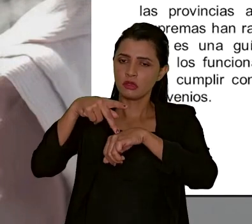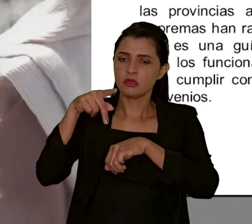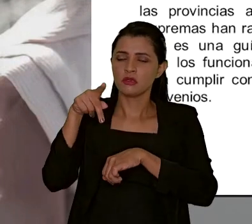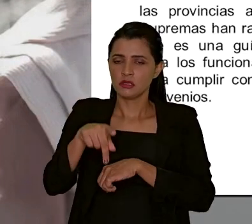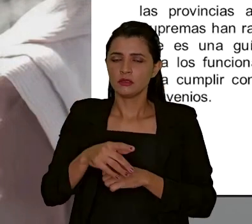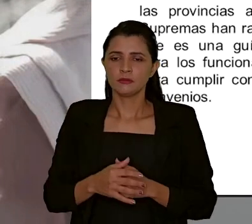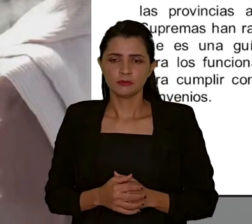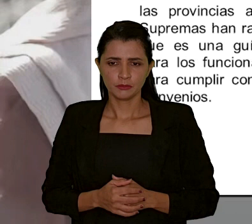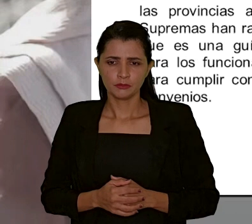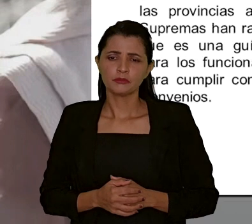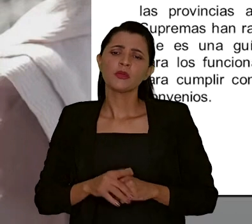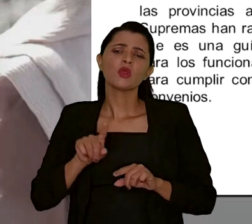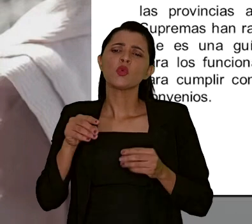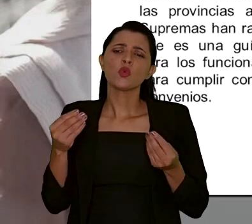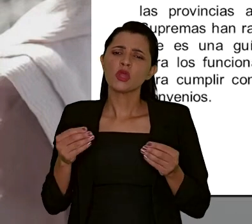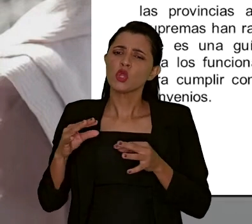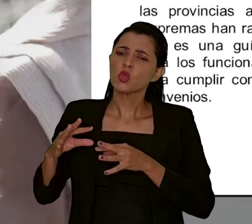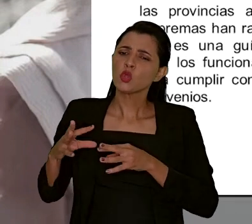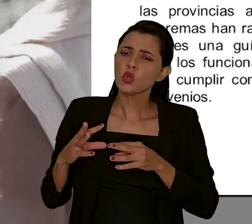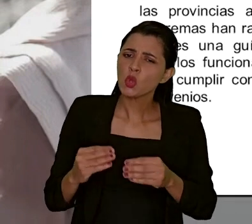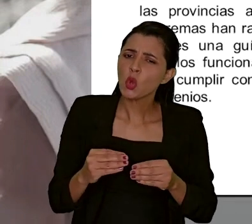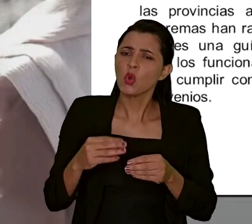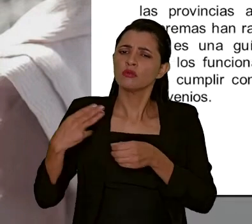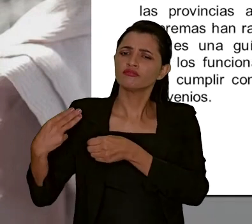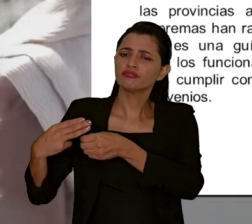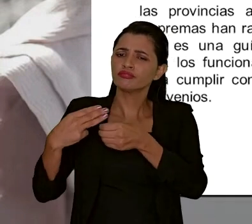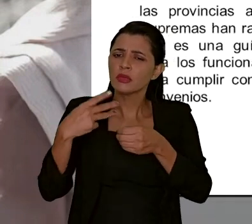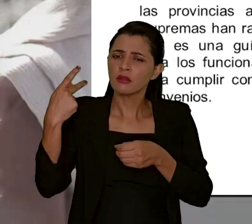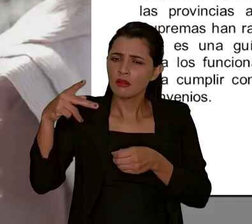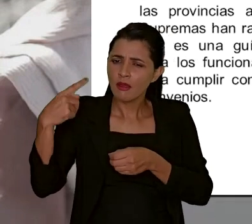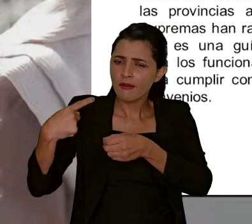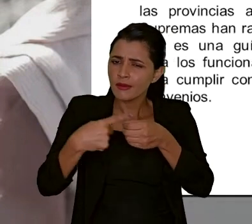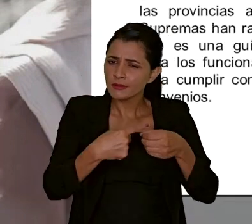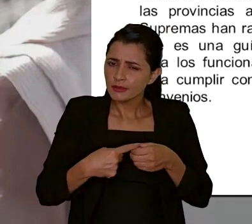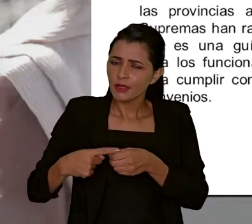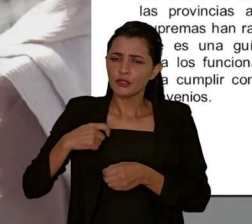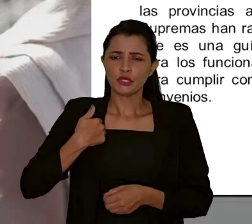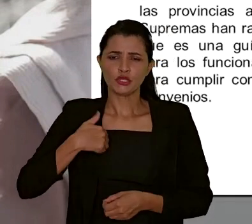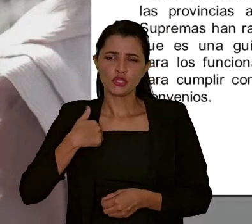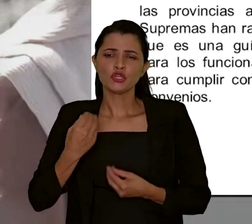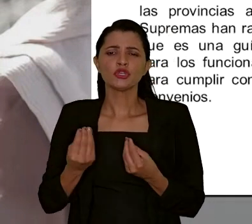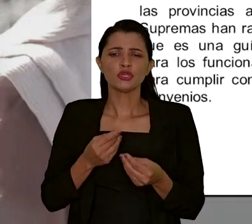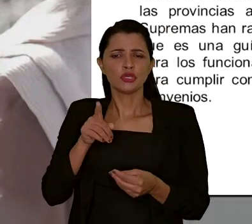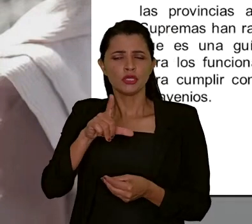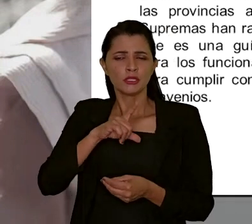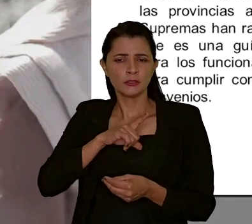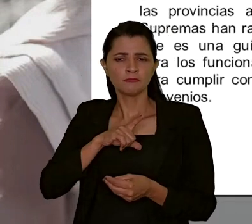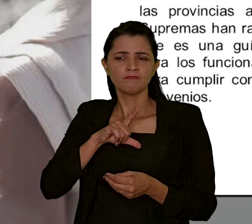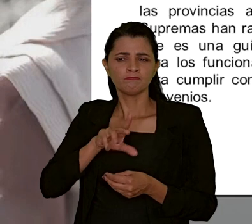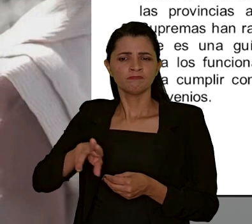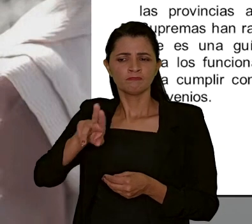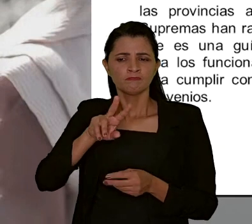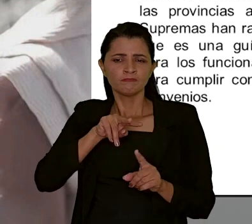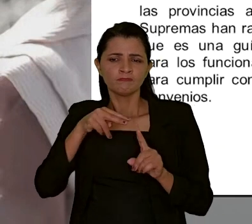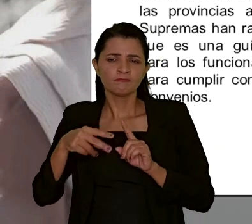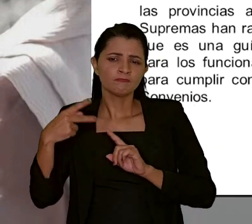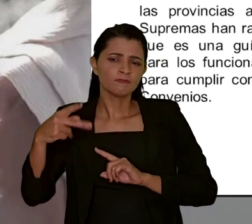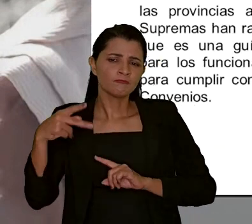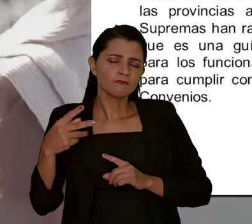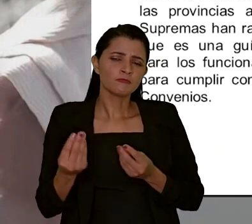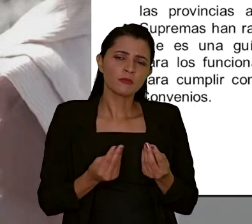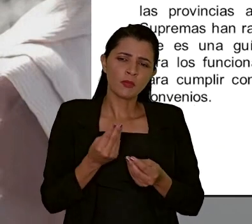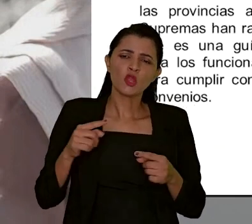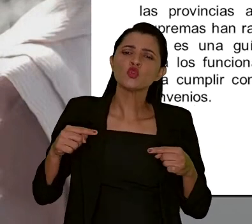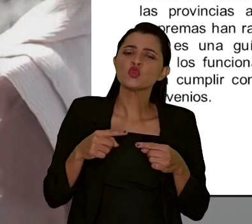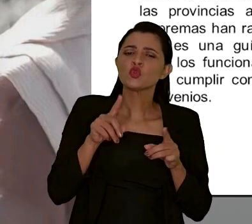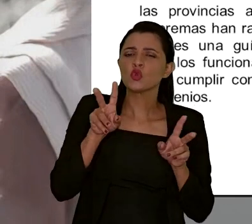2016. Prácticamente todas las provincias de la República Argentina, a través de sus respectivas Cortes Supremas de